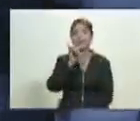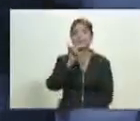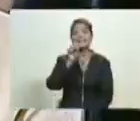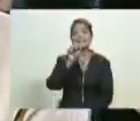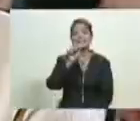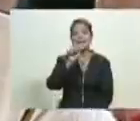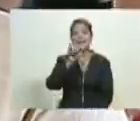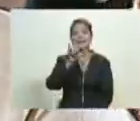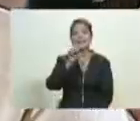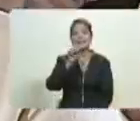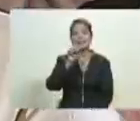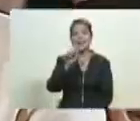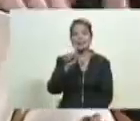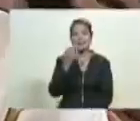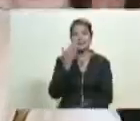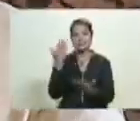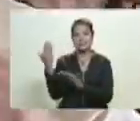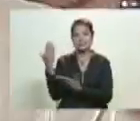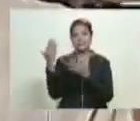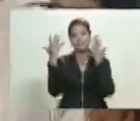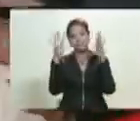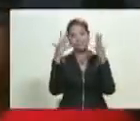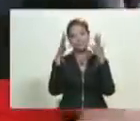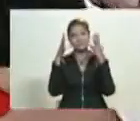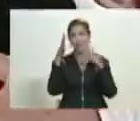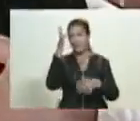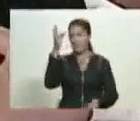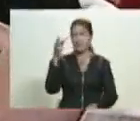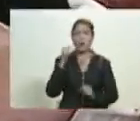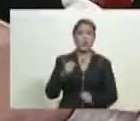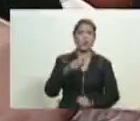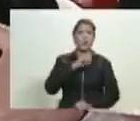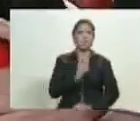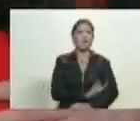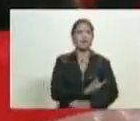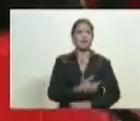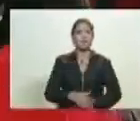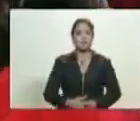Isaías Rodríguez, fiscal valiente.